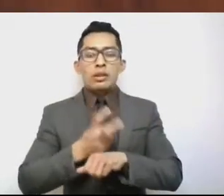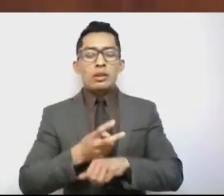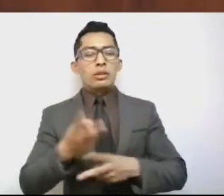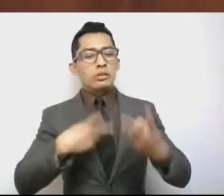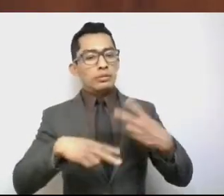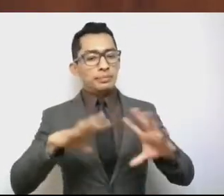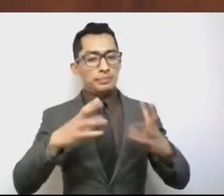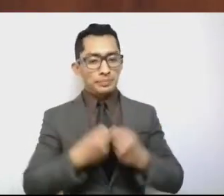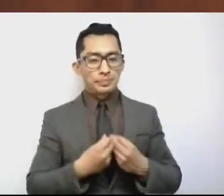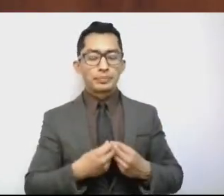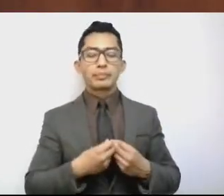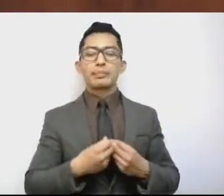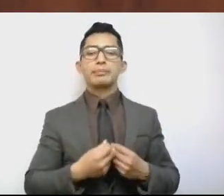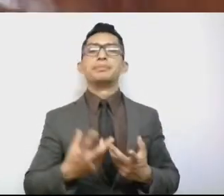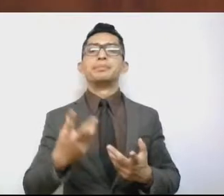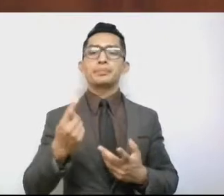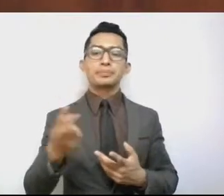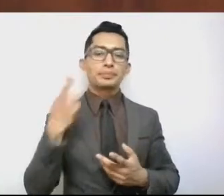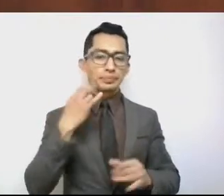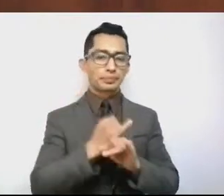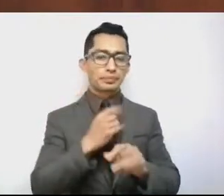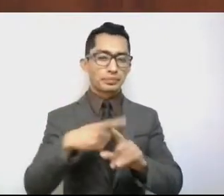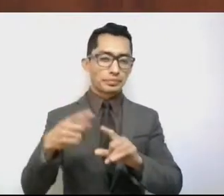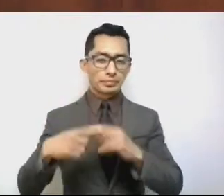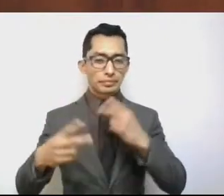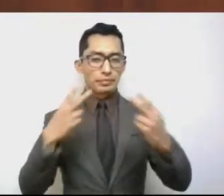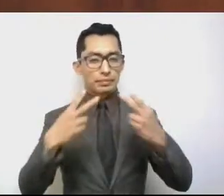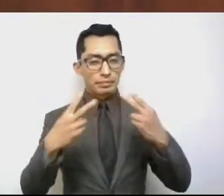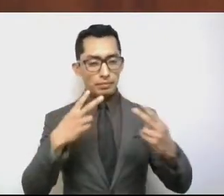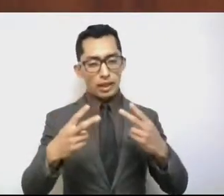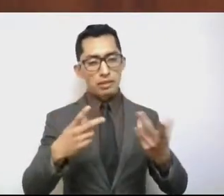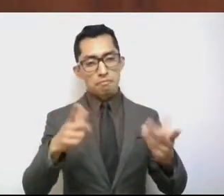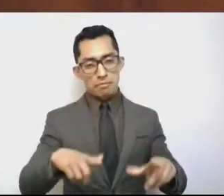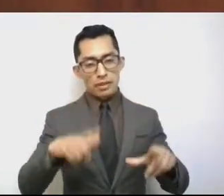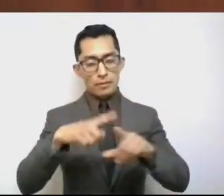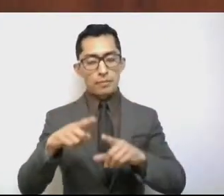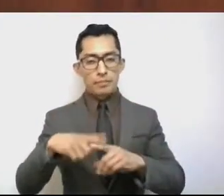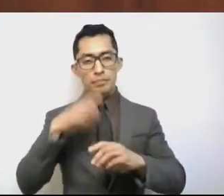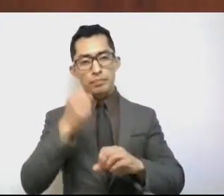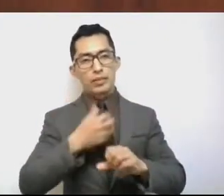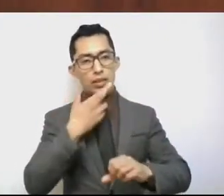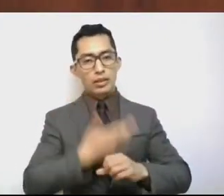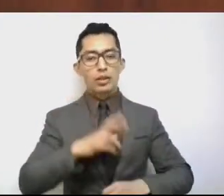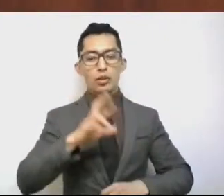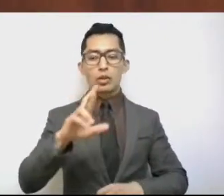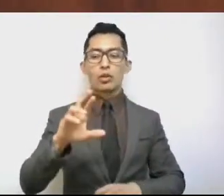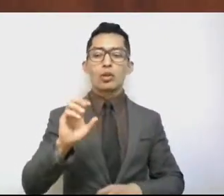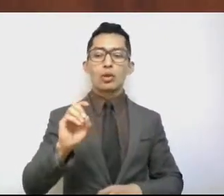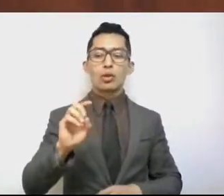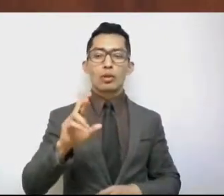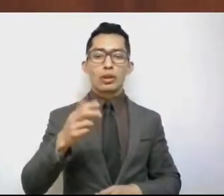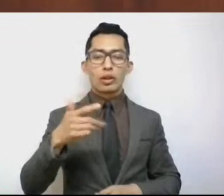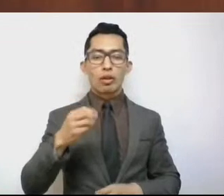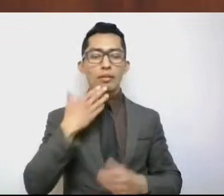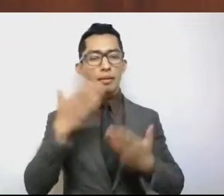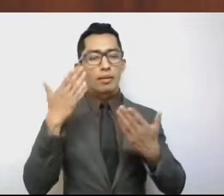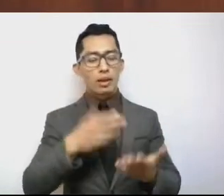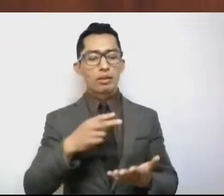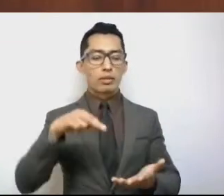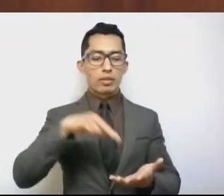de comunicación y quienes siguen la transmisión en medios digitales, secretario Rodrigo Jarque, sea usted bienvenido a este recinto